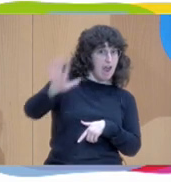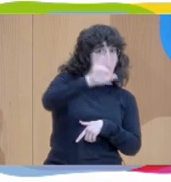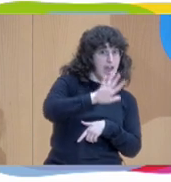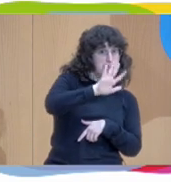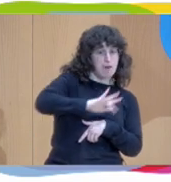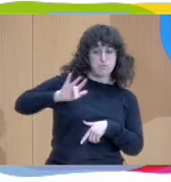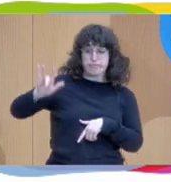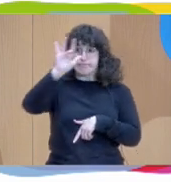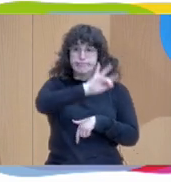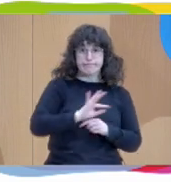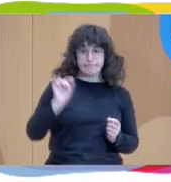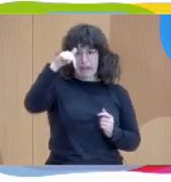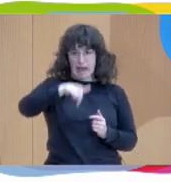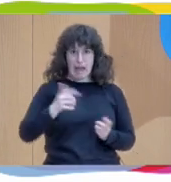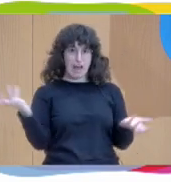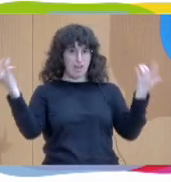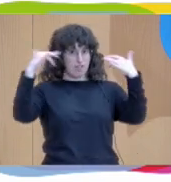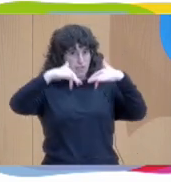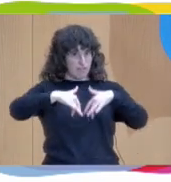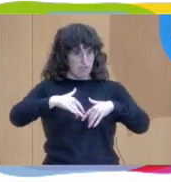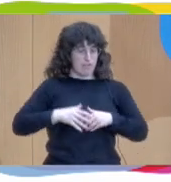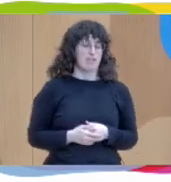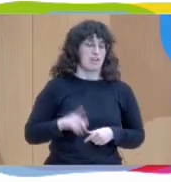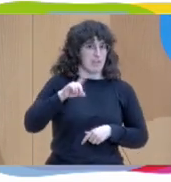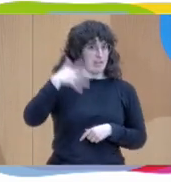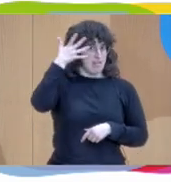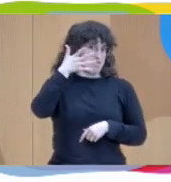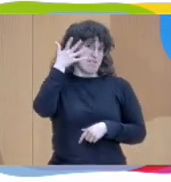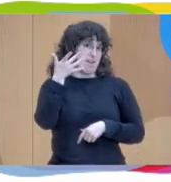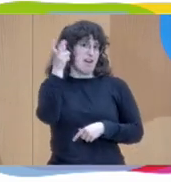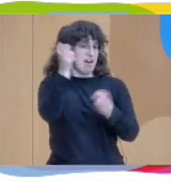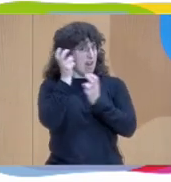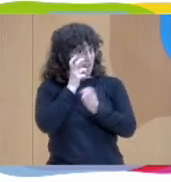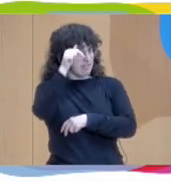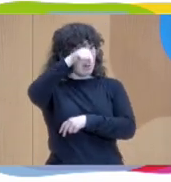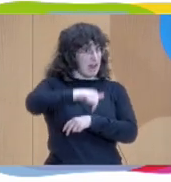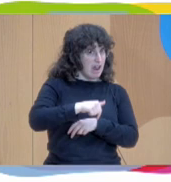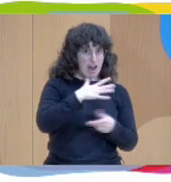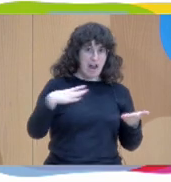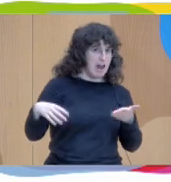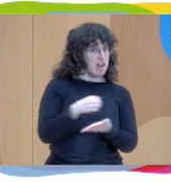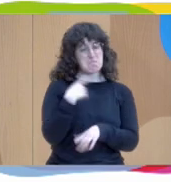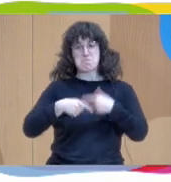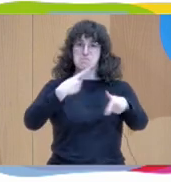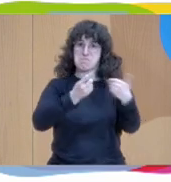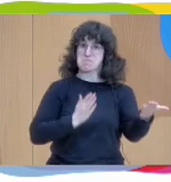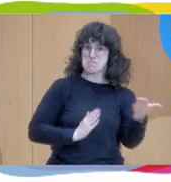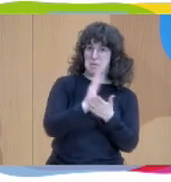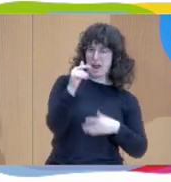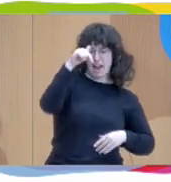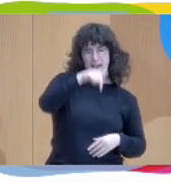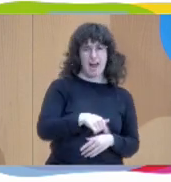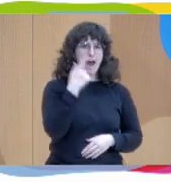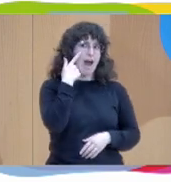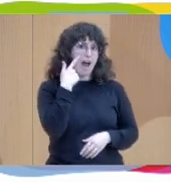navarra todas habéis interrumpido vuestra actividad cotidiana para prestar atención a lo que aquí pase